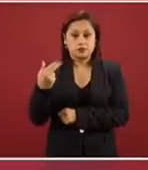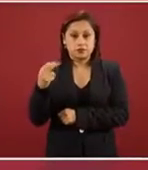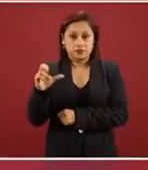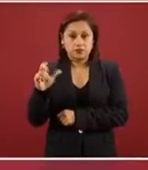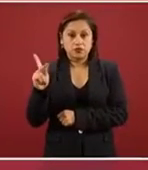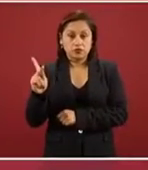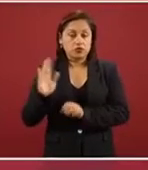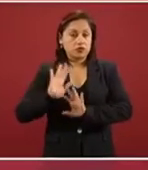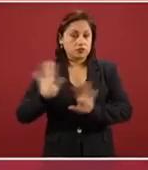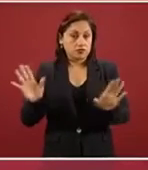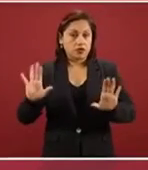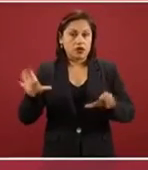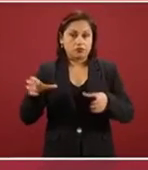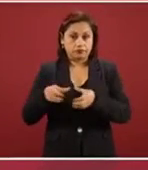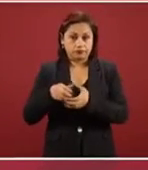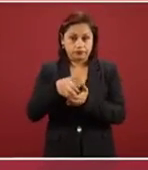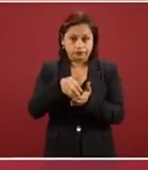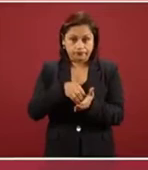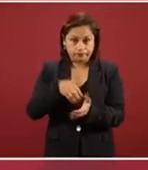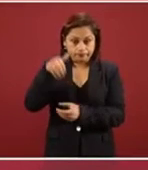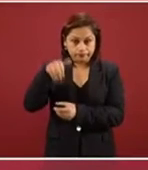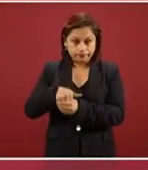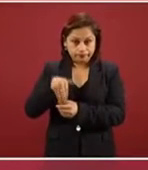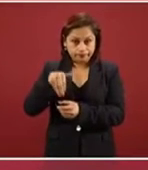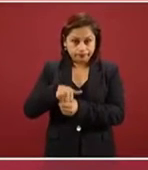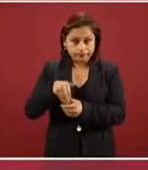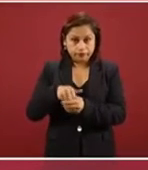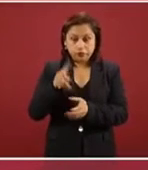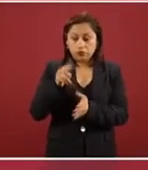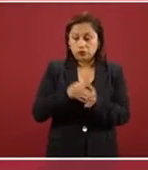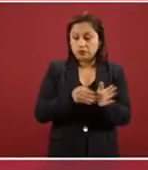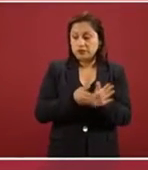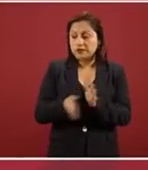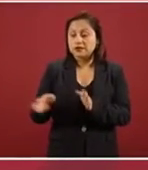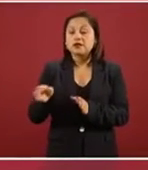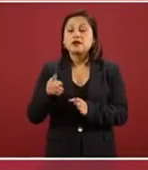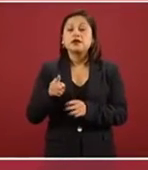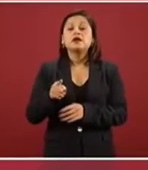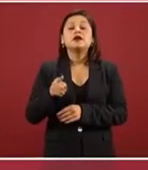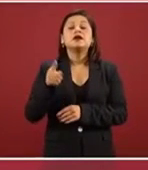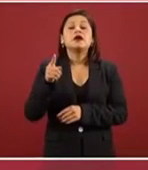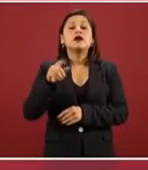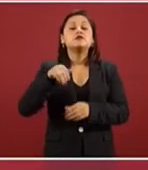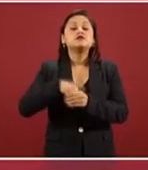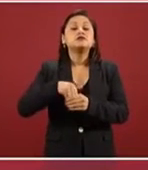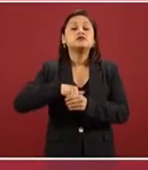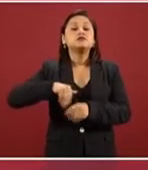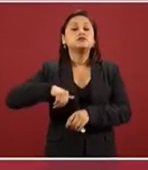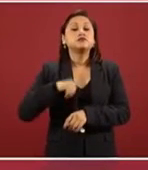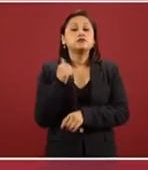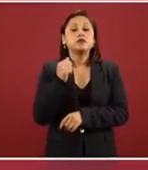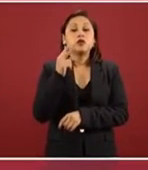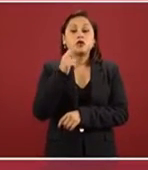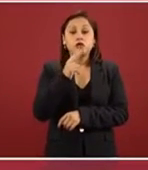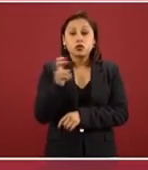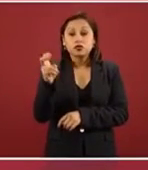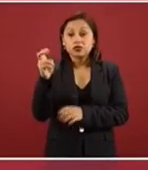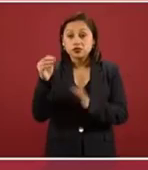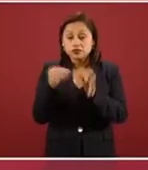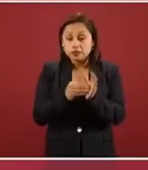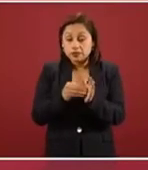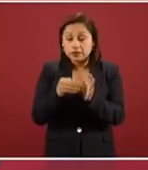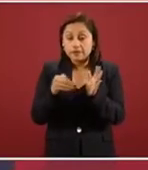año ahorrar más de 200 mil millones de pesos. Y esta fue